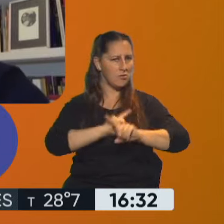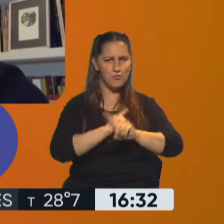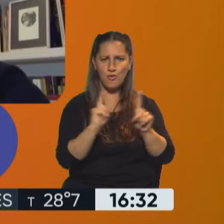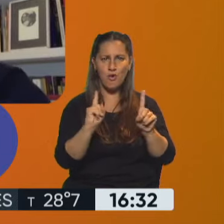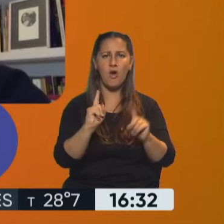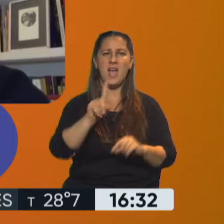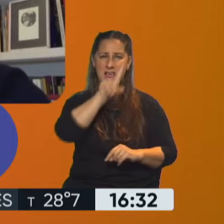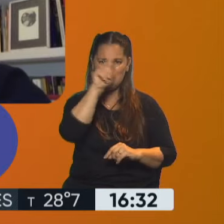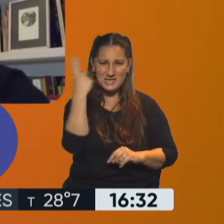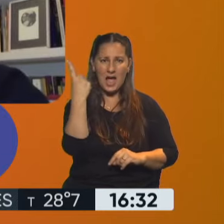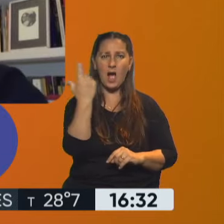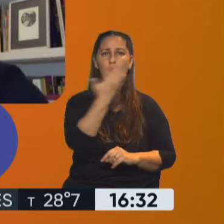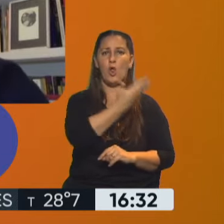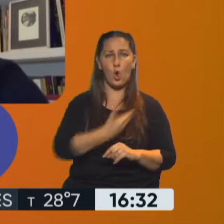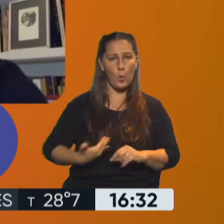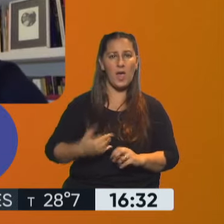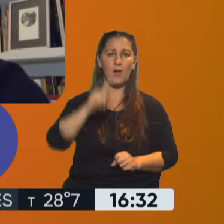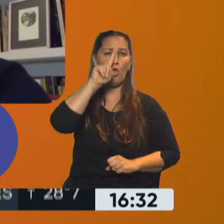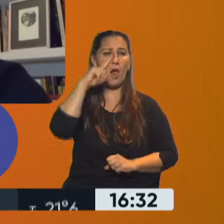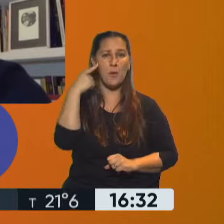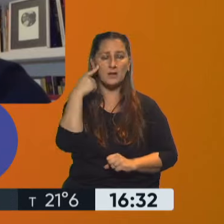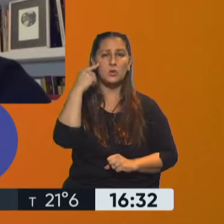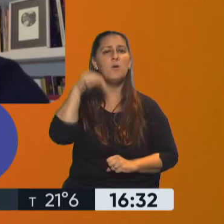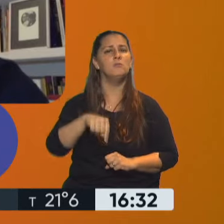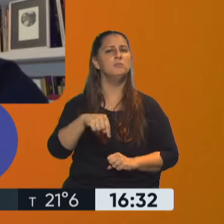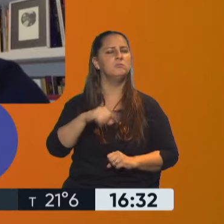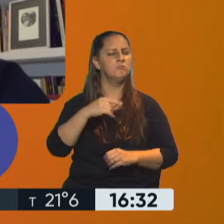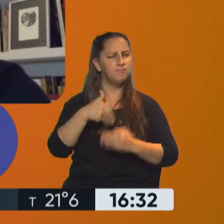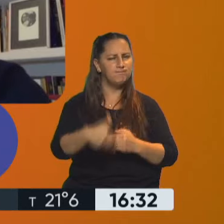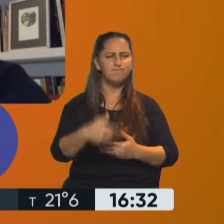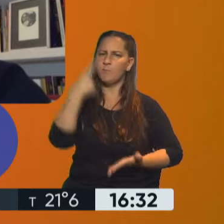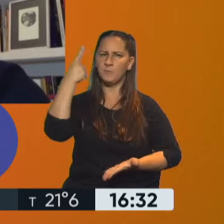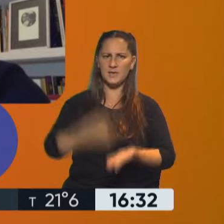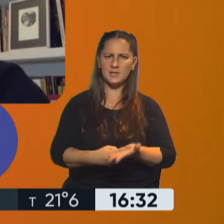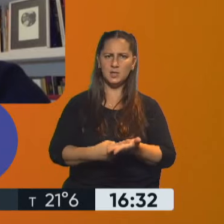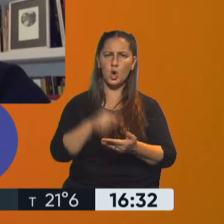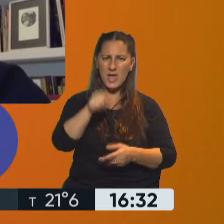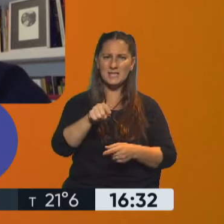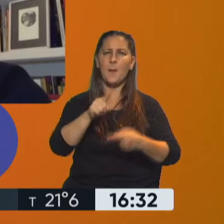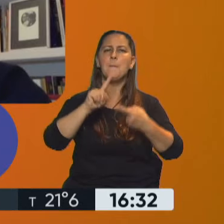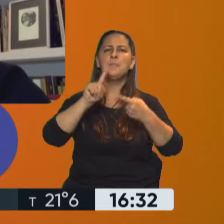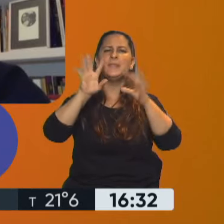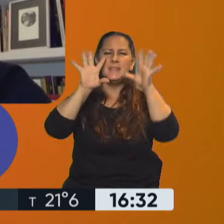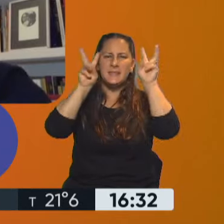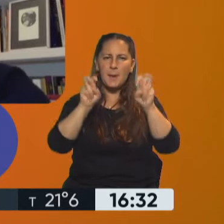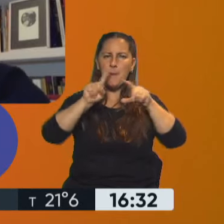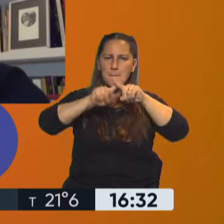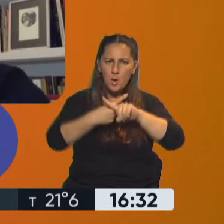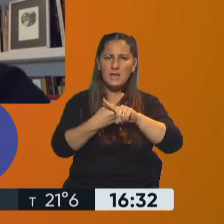Nacional, el gobierno del presidente Alberto Fernández, tomó la decisión de hacer de la política ambiental un hecho